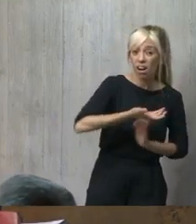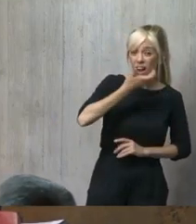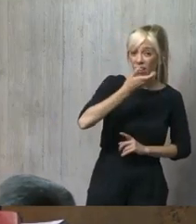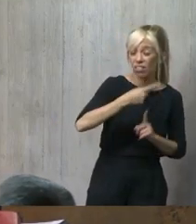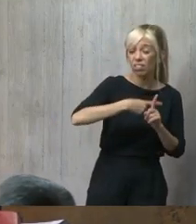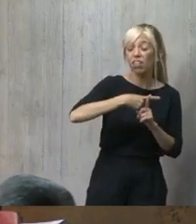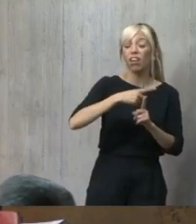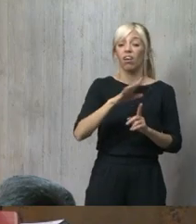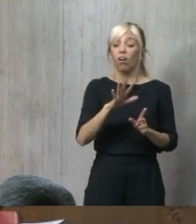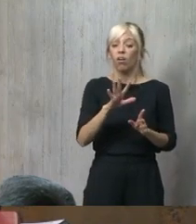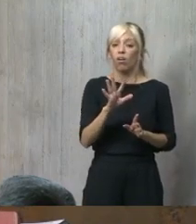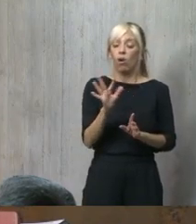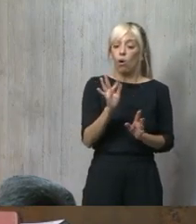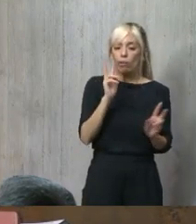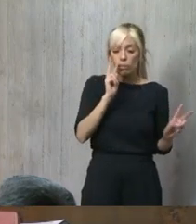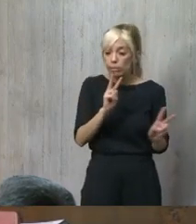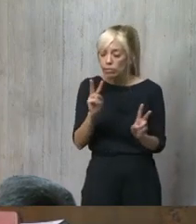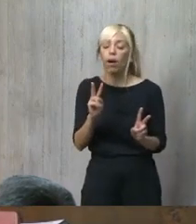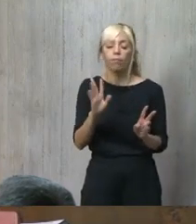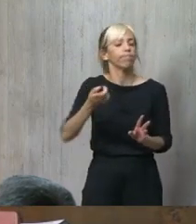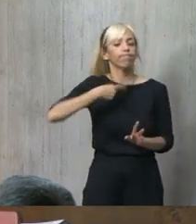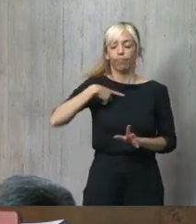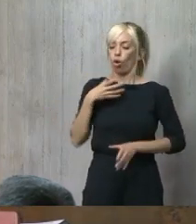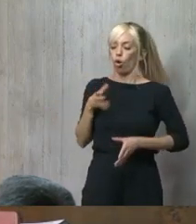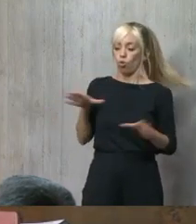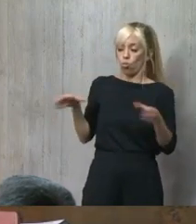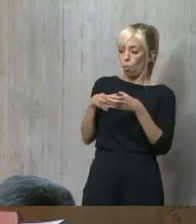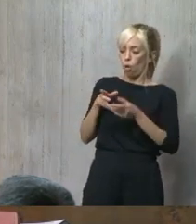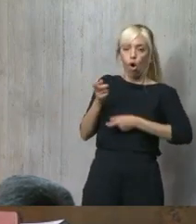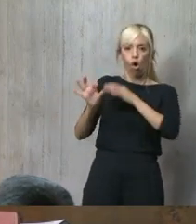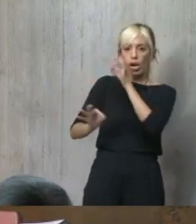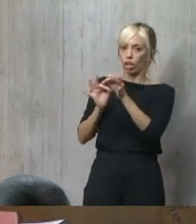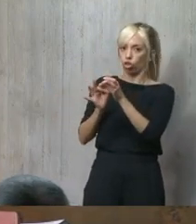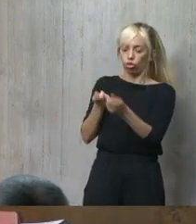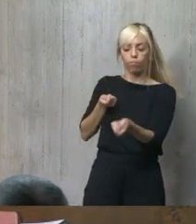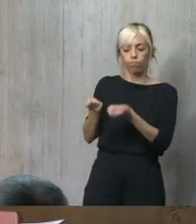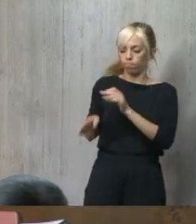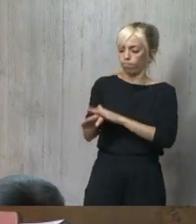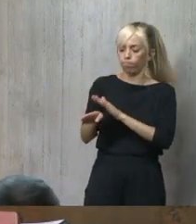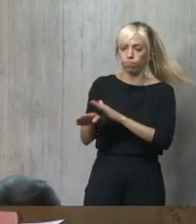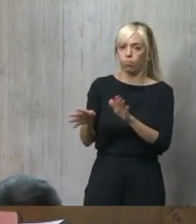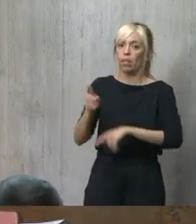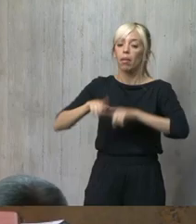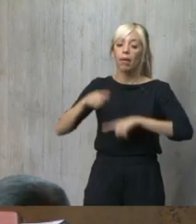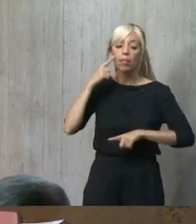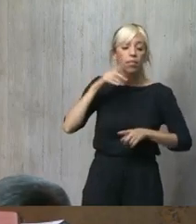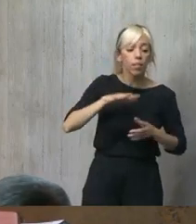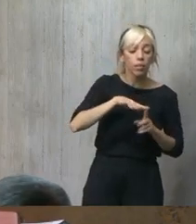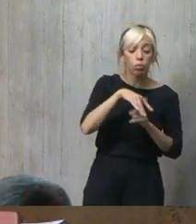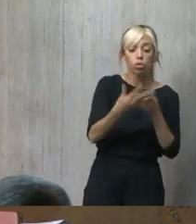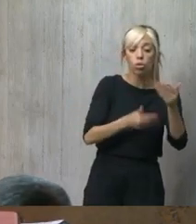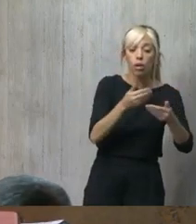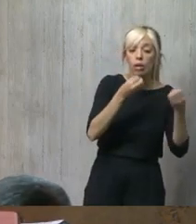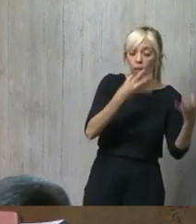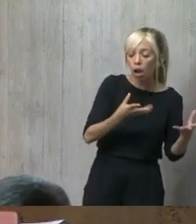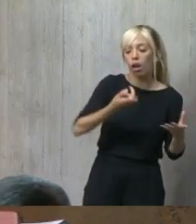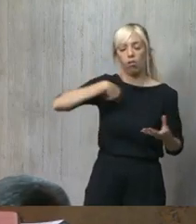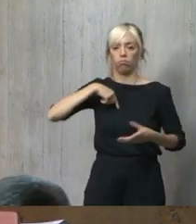debemos prolongar la organización que tenemos en este momento, que ha venido funcionando bien. No ha habido nada que nos